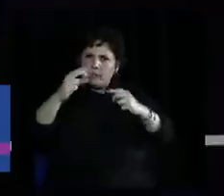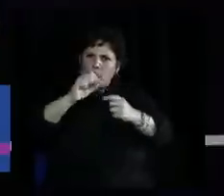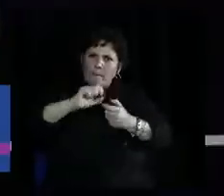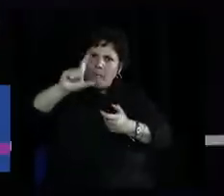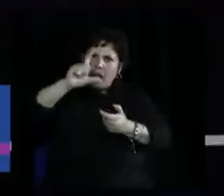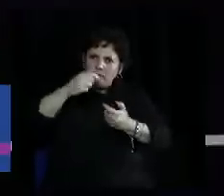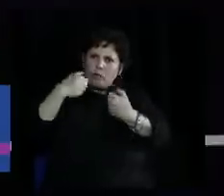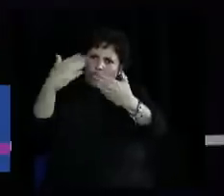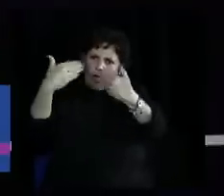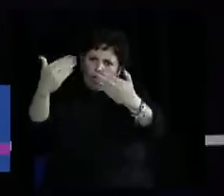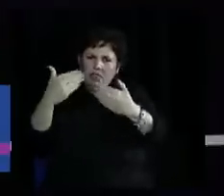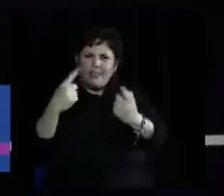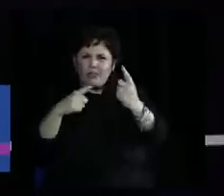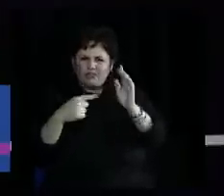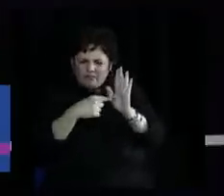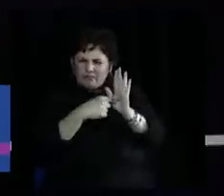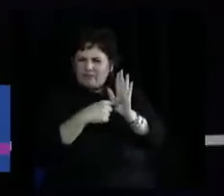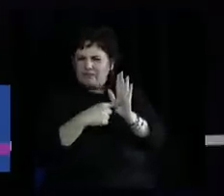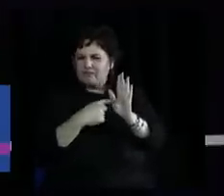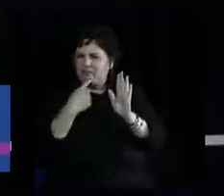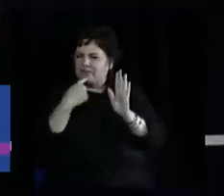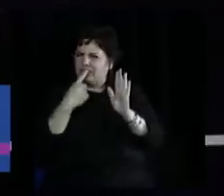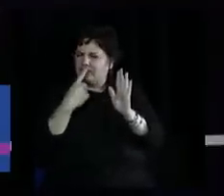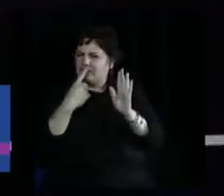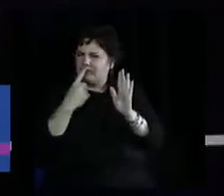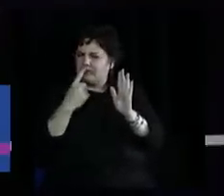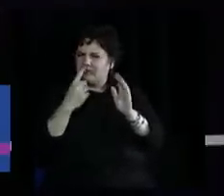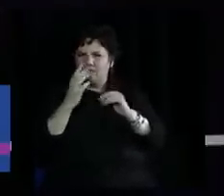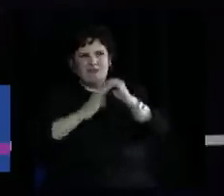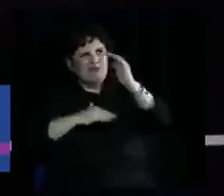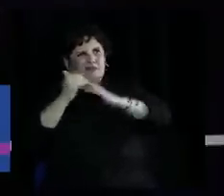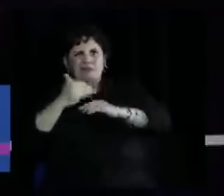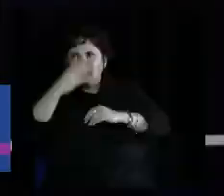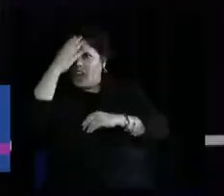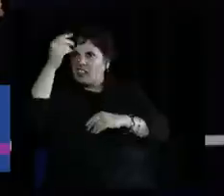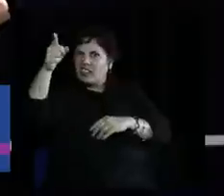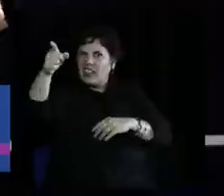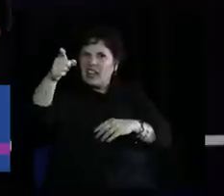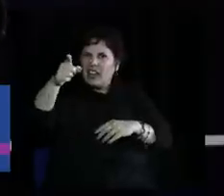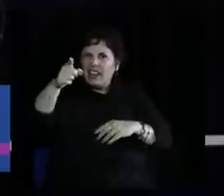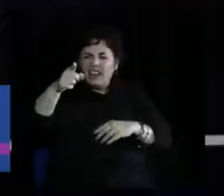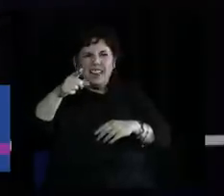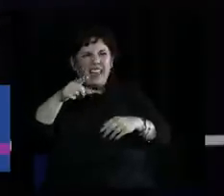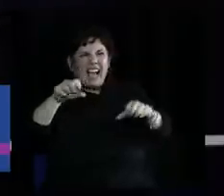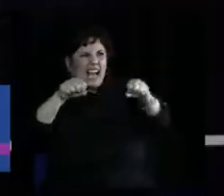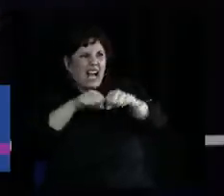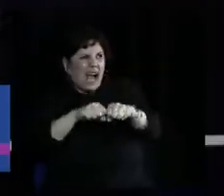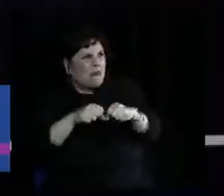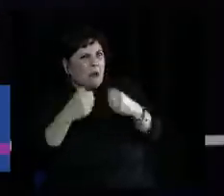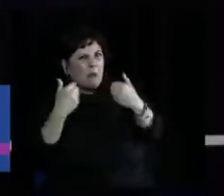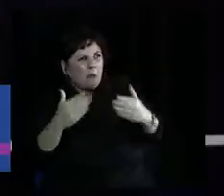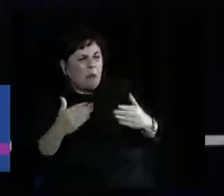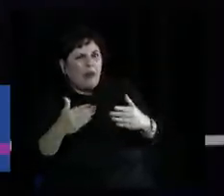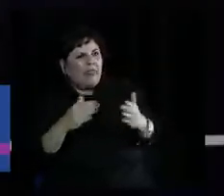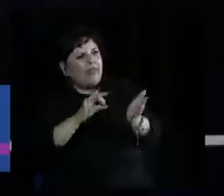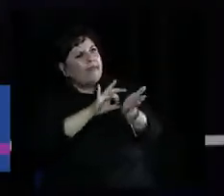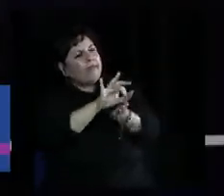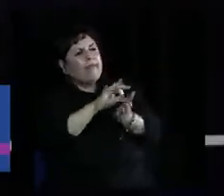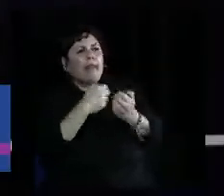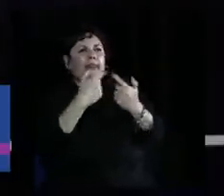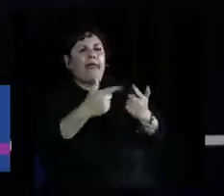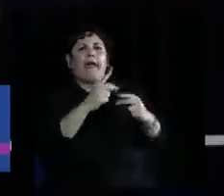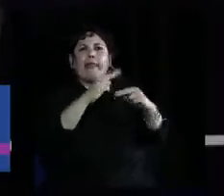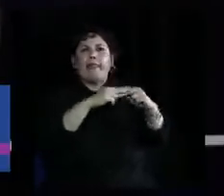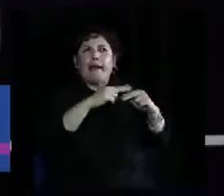artículos especialmente controversiales que referían, por ejemplo, a la infraestructura de Antel y a que los cableoperadores pudiesen ofrecer servicios de Internet,